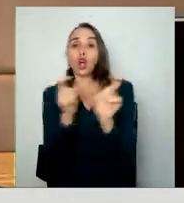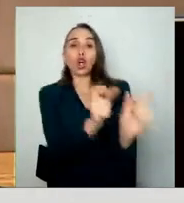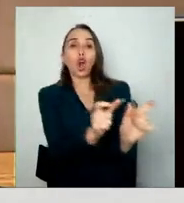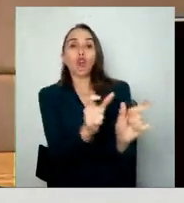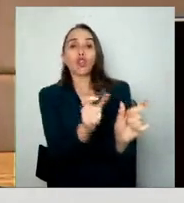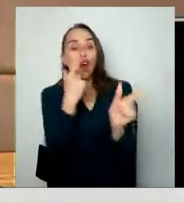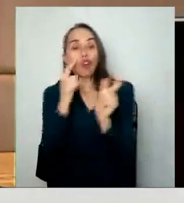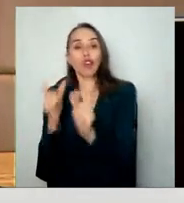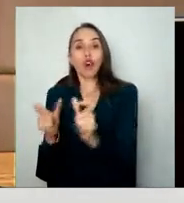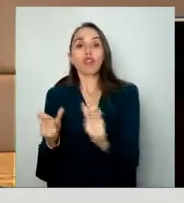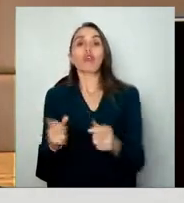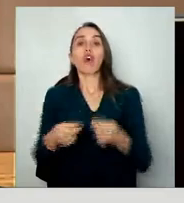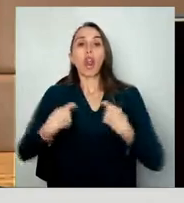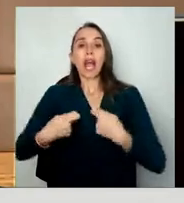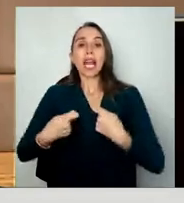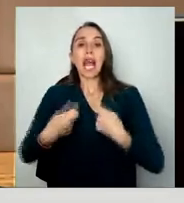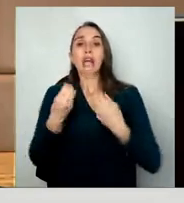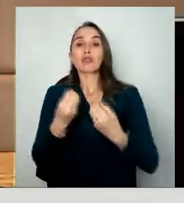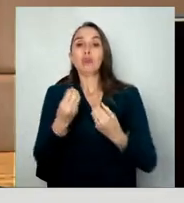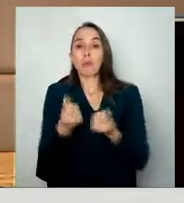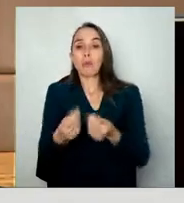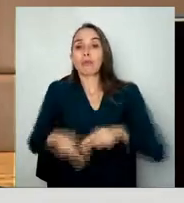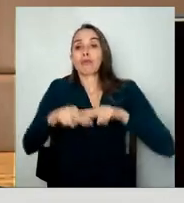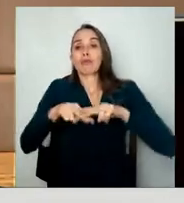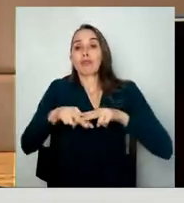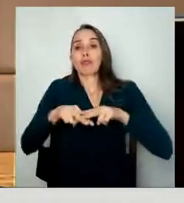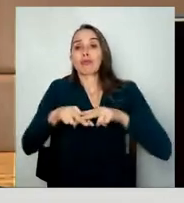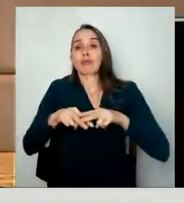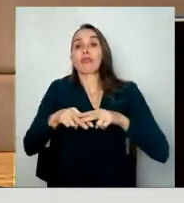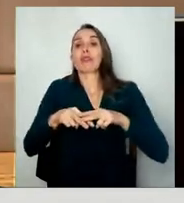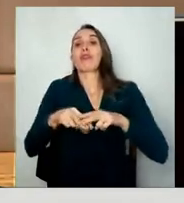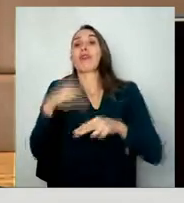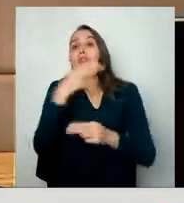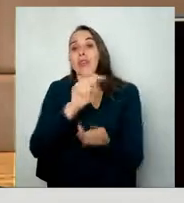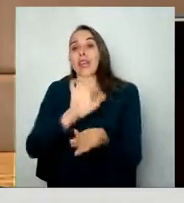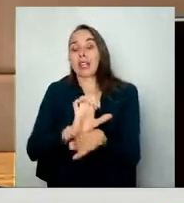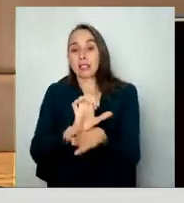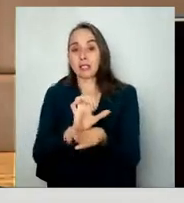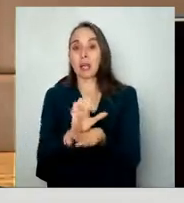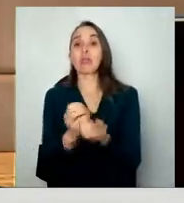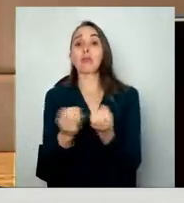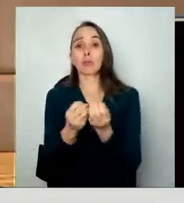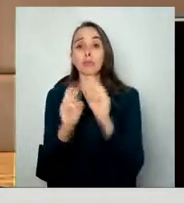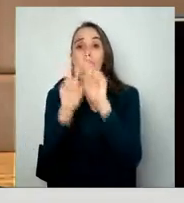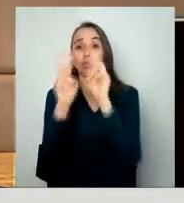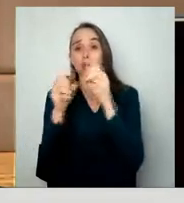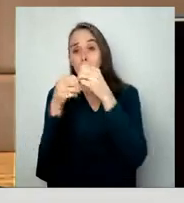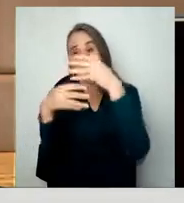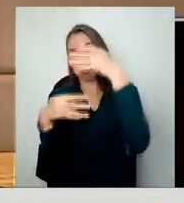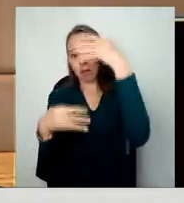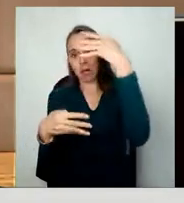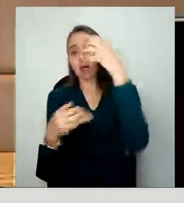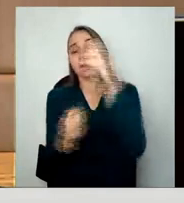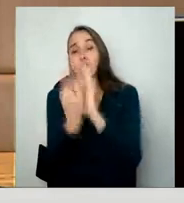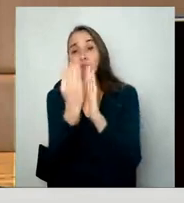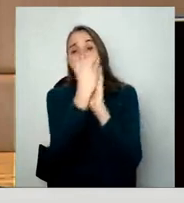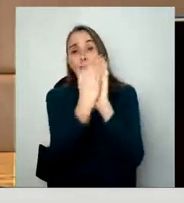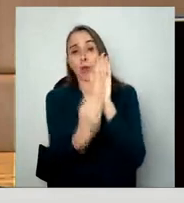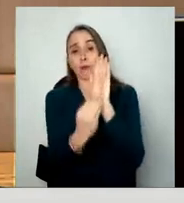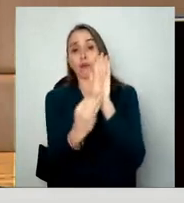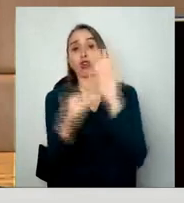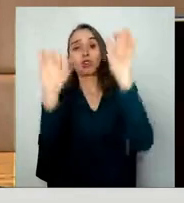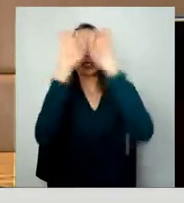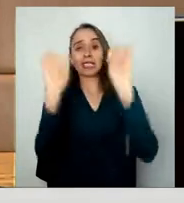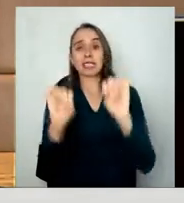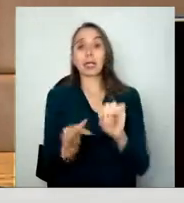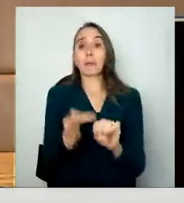gasto eficiente por parte del Estado son muchos los temas que se vienen a instalar en esto nuevo sistema para terminar quisiera destacar